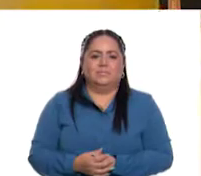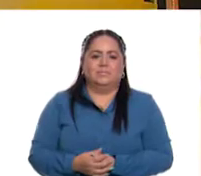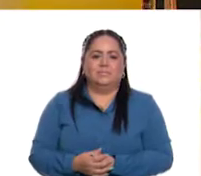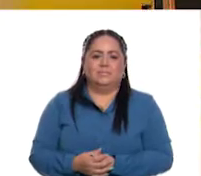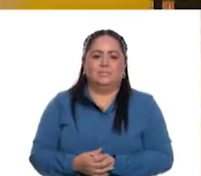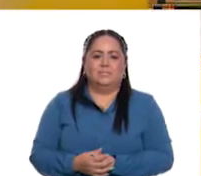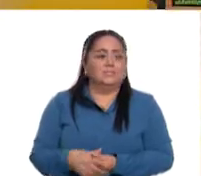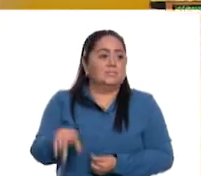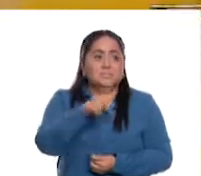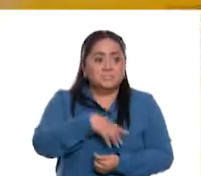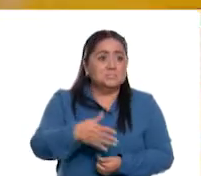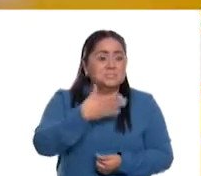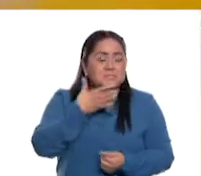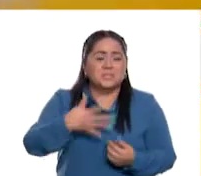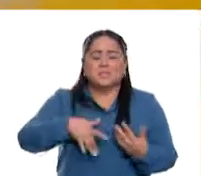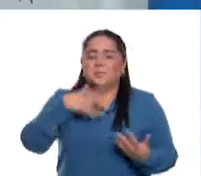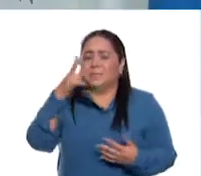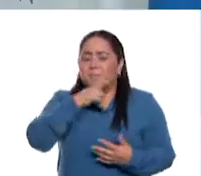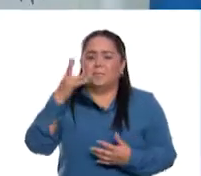¿Están todos bien?